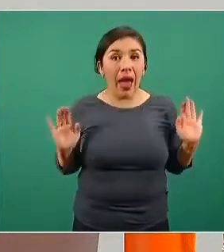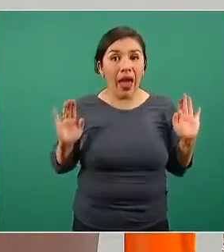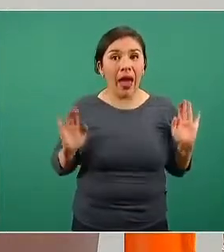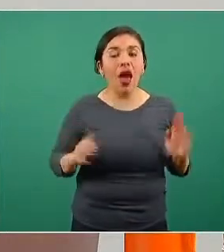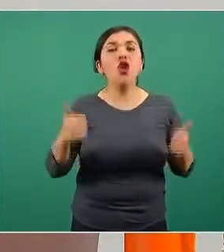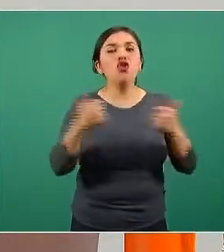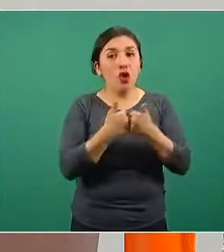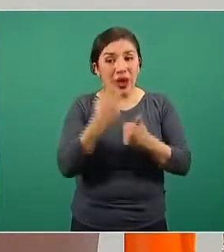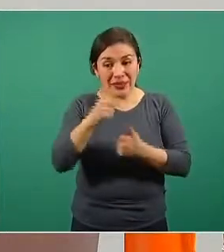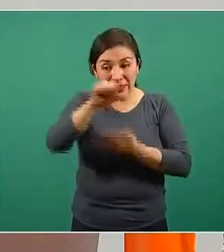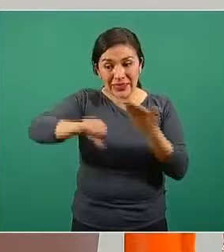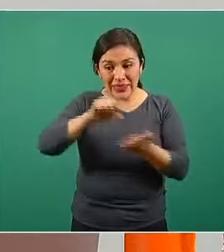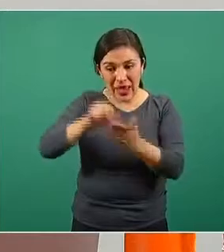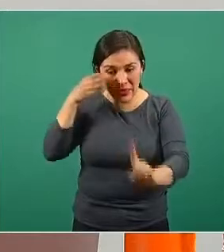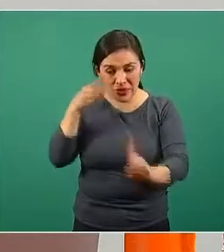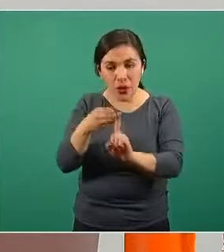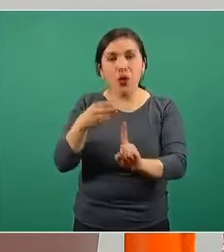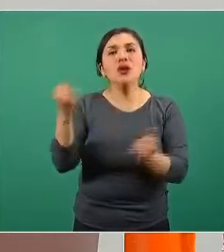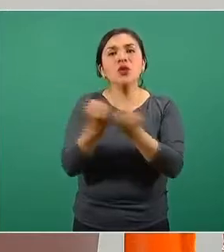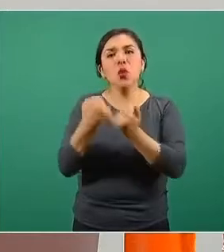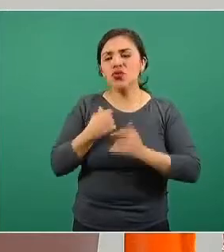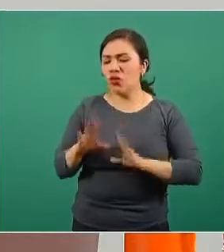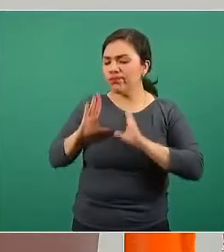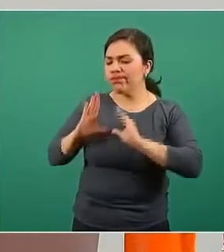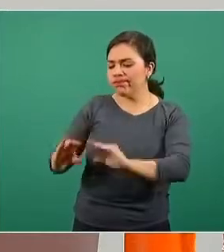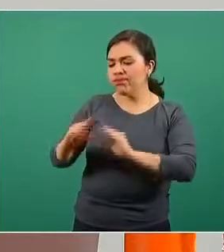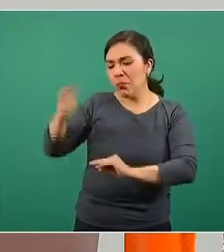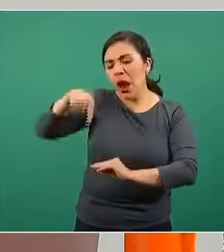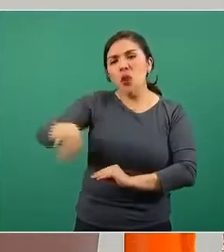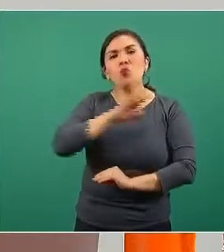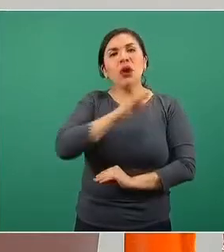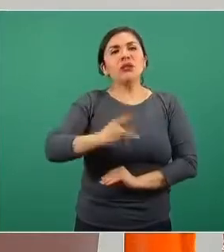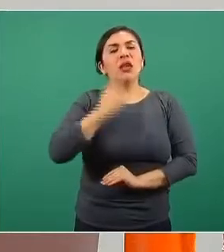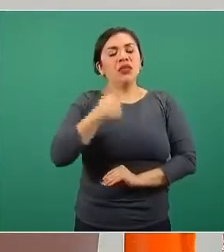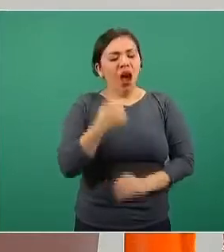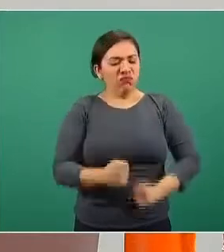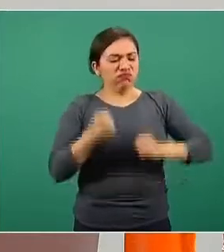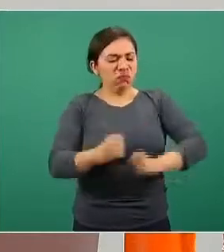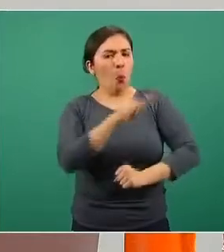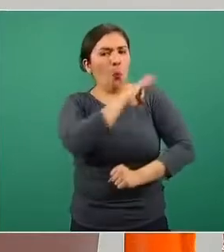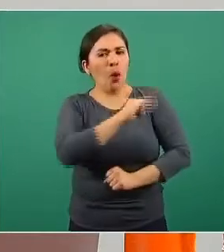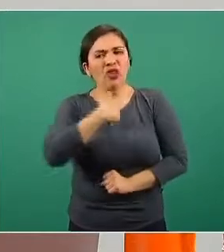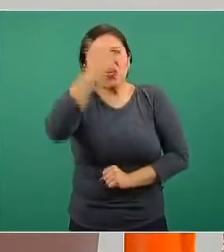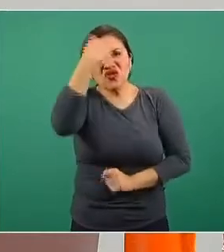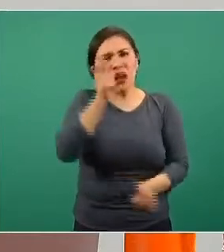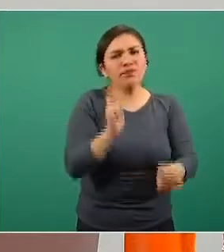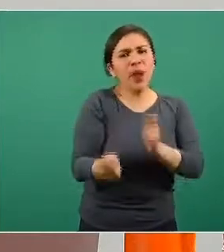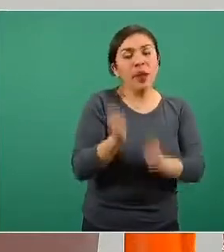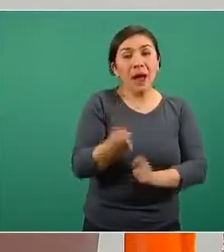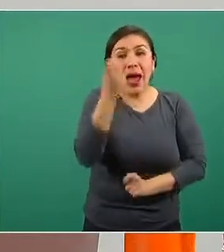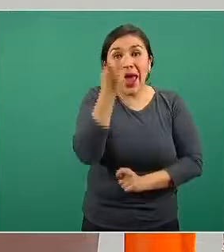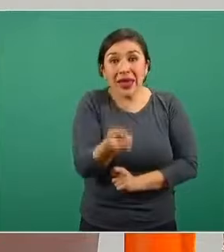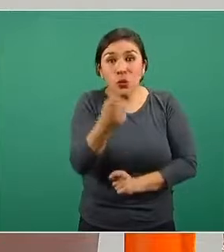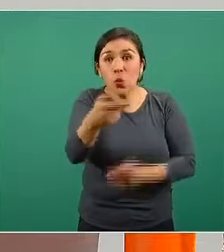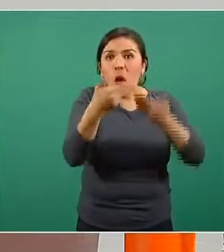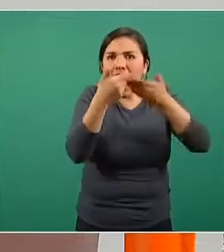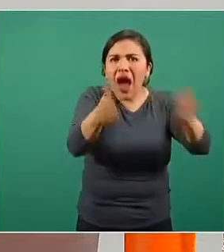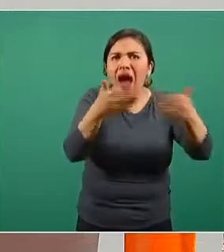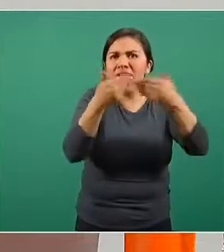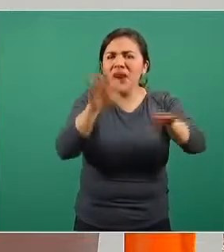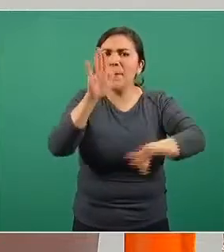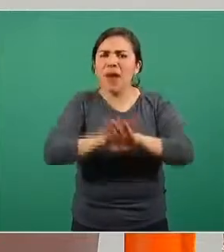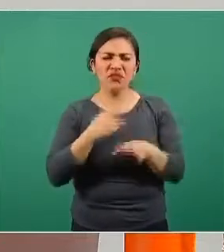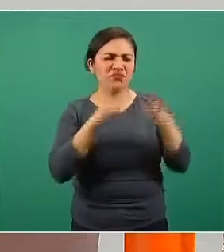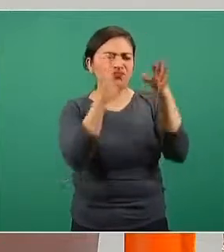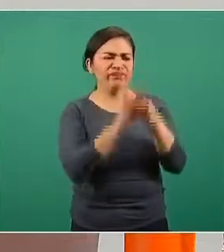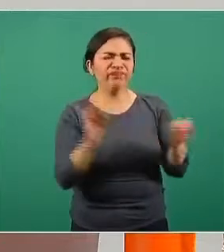ser central, es un tema de empoderamiento y de autogestión en la salud. Entonces, conforme más podamos abrir esta